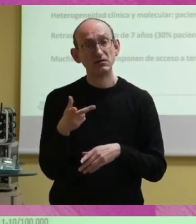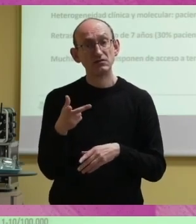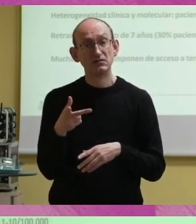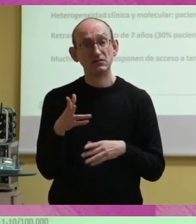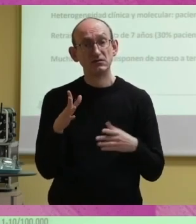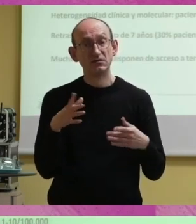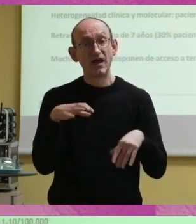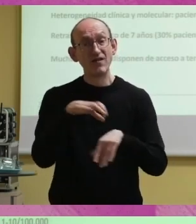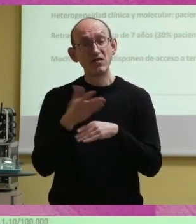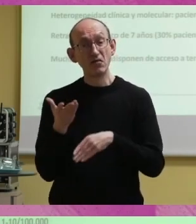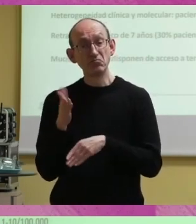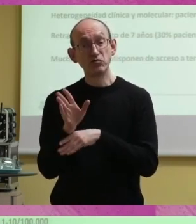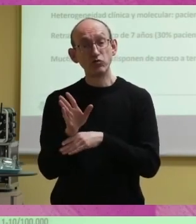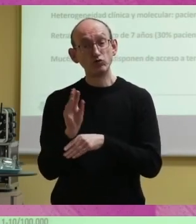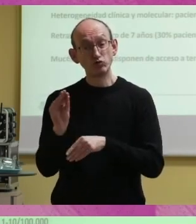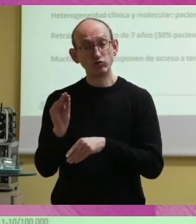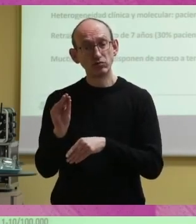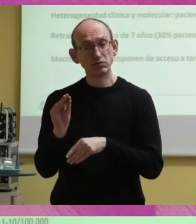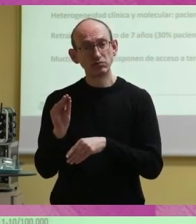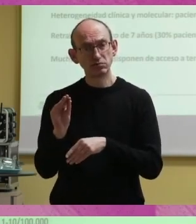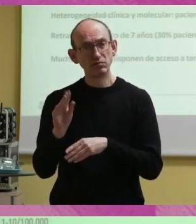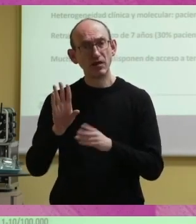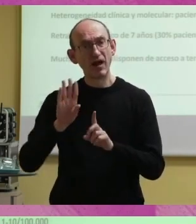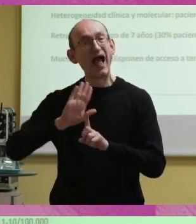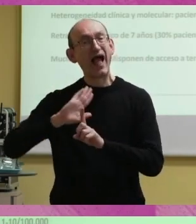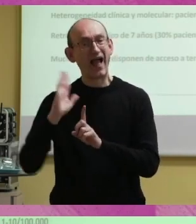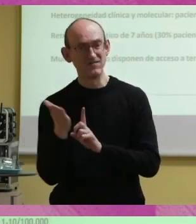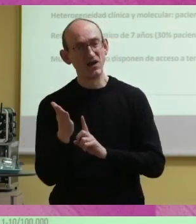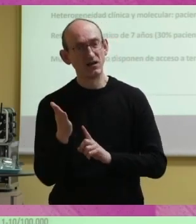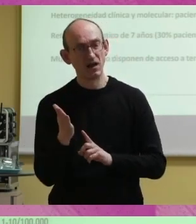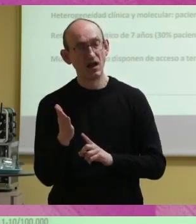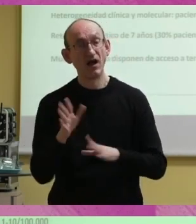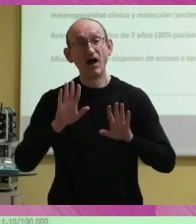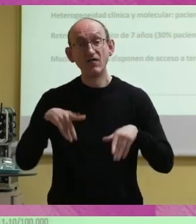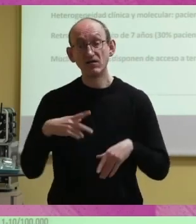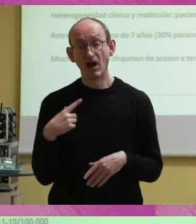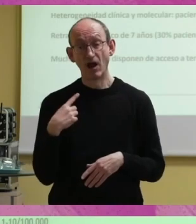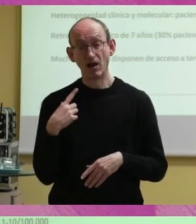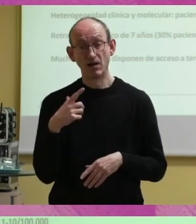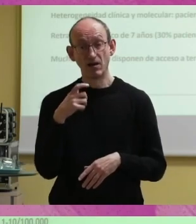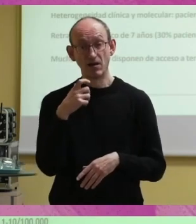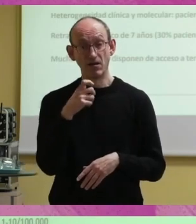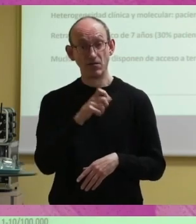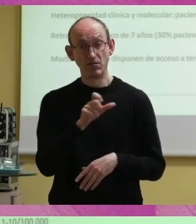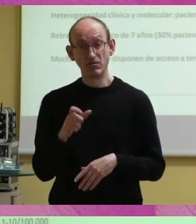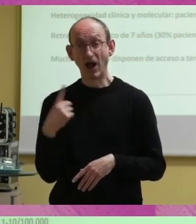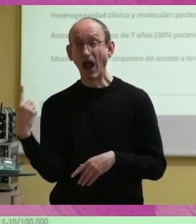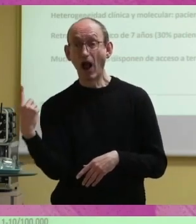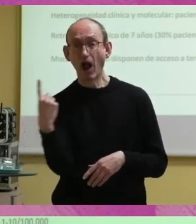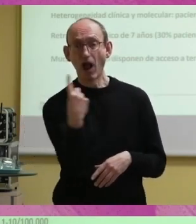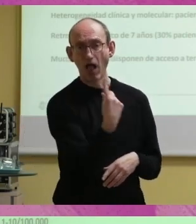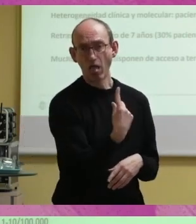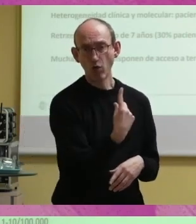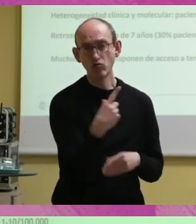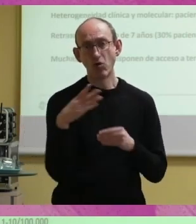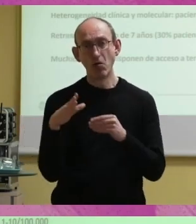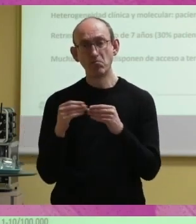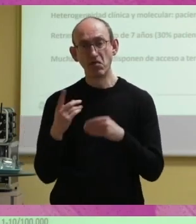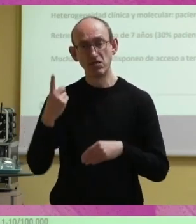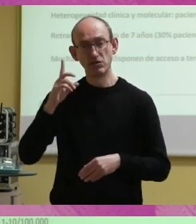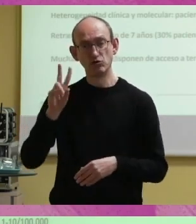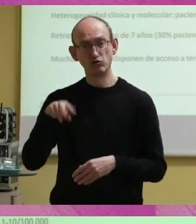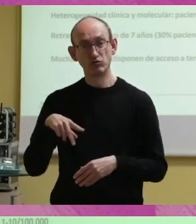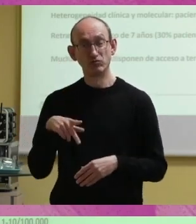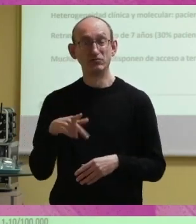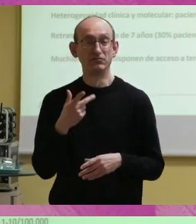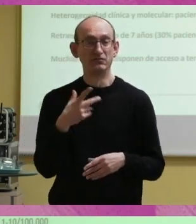presentación de la enfermedad. ¿De acuerdo? Por lo tanto, al final, cada uno de nosotros somos un paciente con una enfermedad que igual tiene rasgos